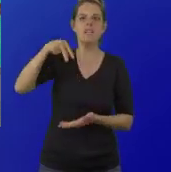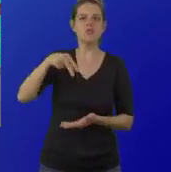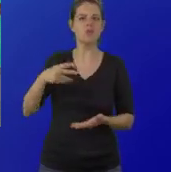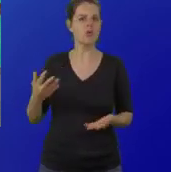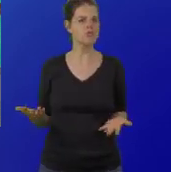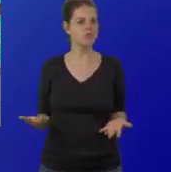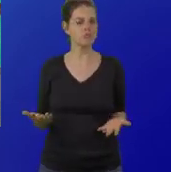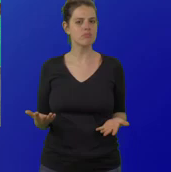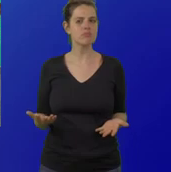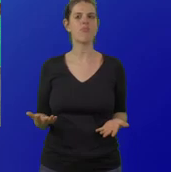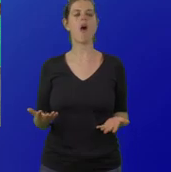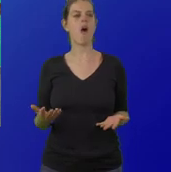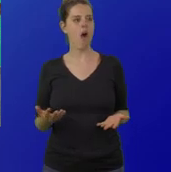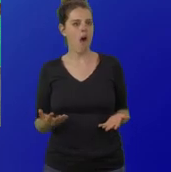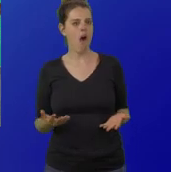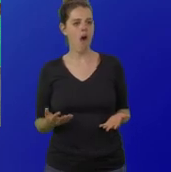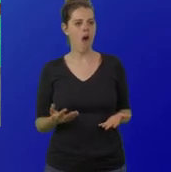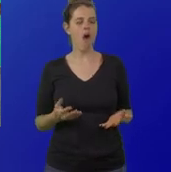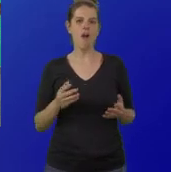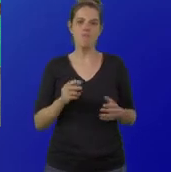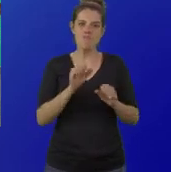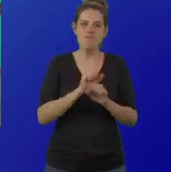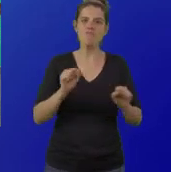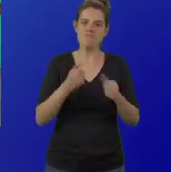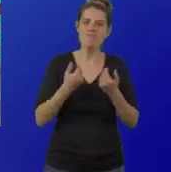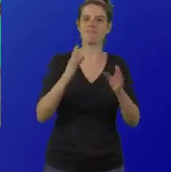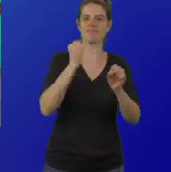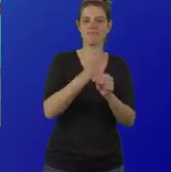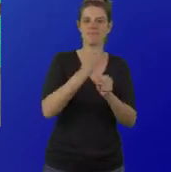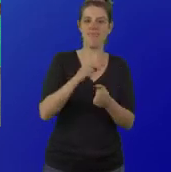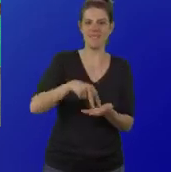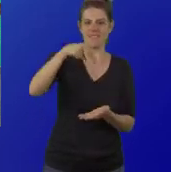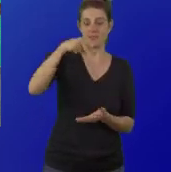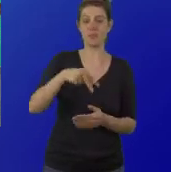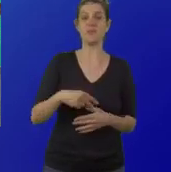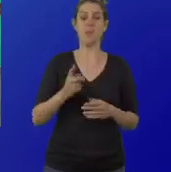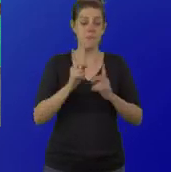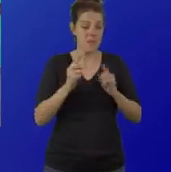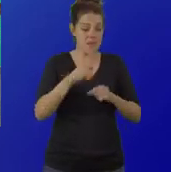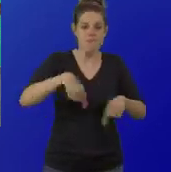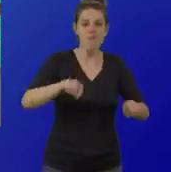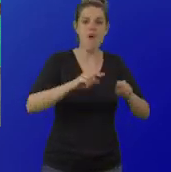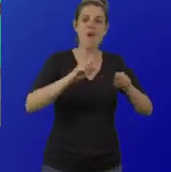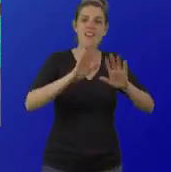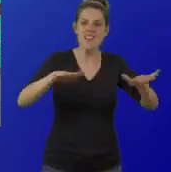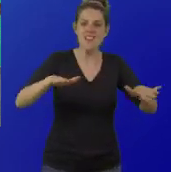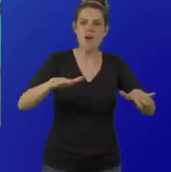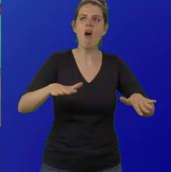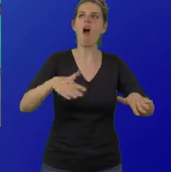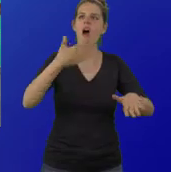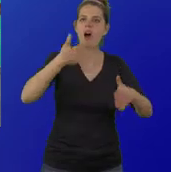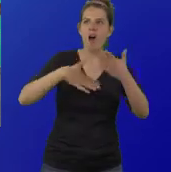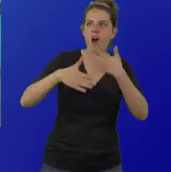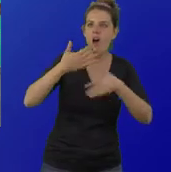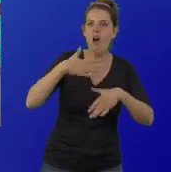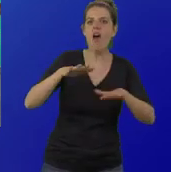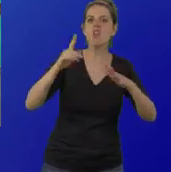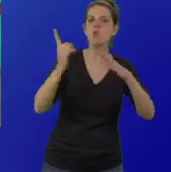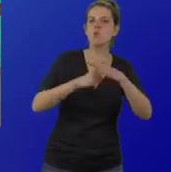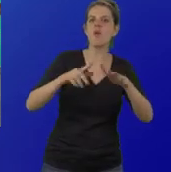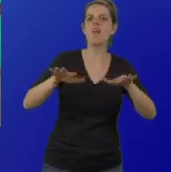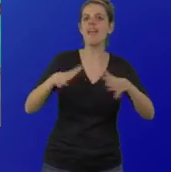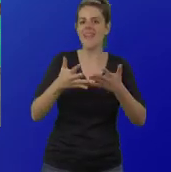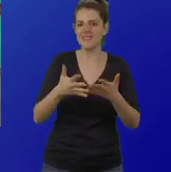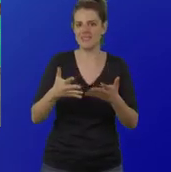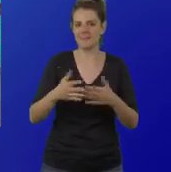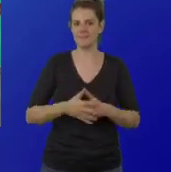ascensor? ¡Wow! Dijeron, nos vamos a poner a trabajar. Y los propios chicos empiezan a entender el concepto de inclusión.